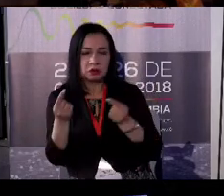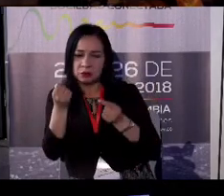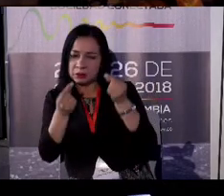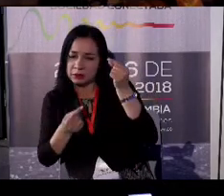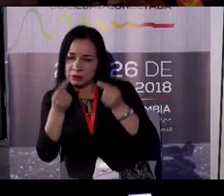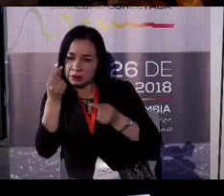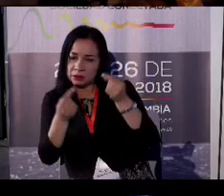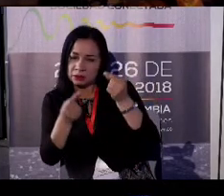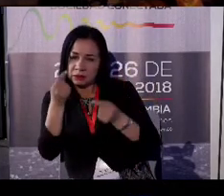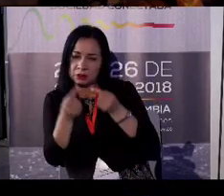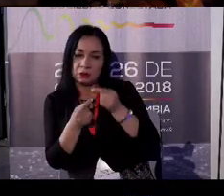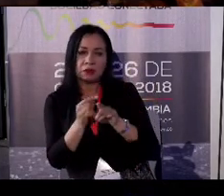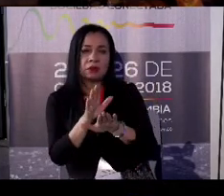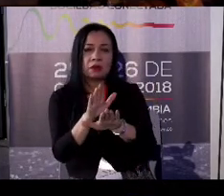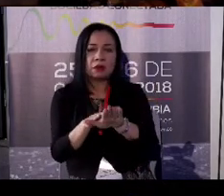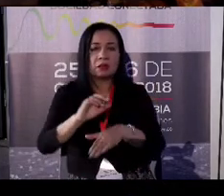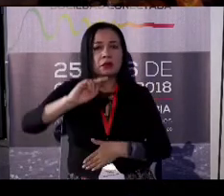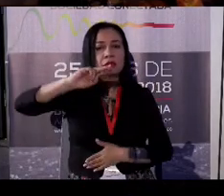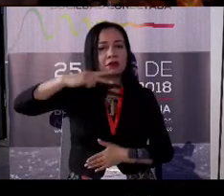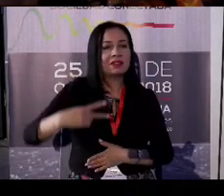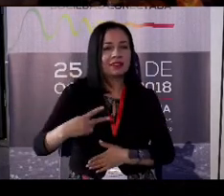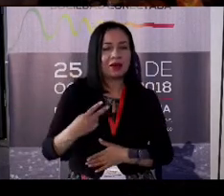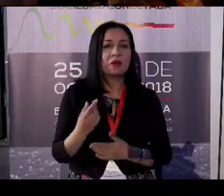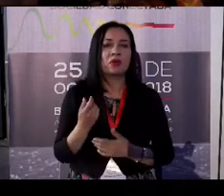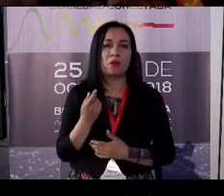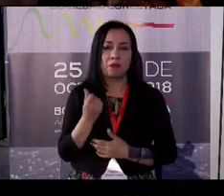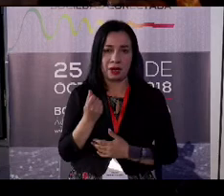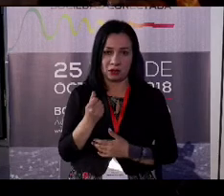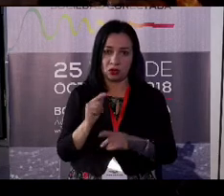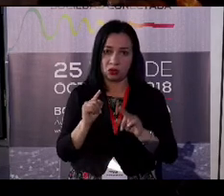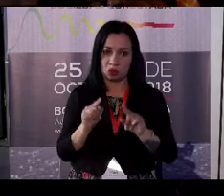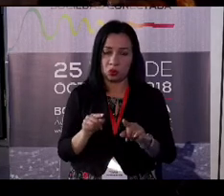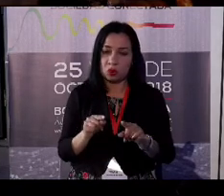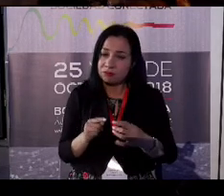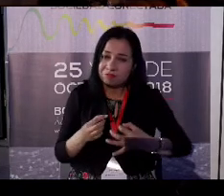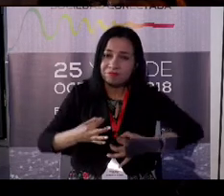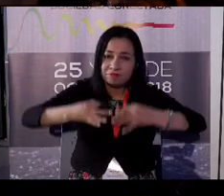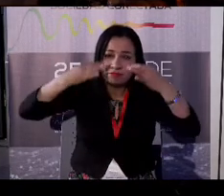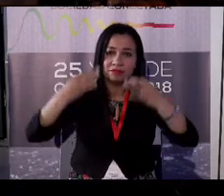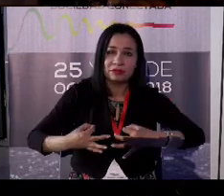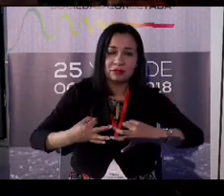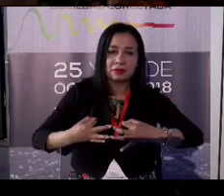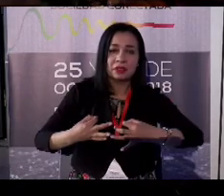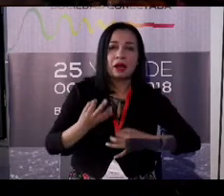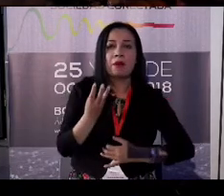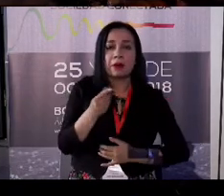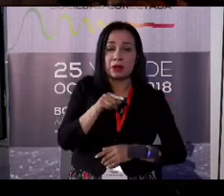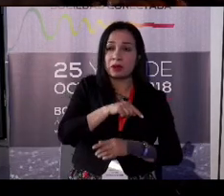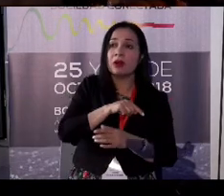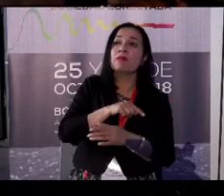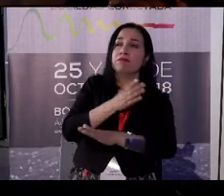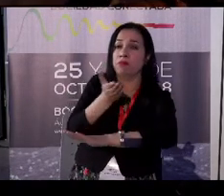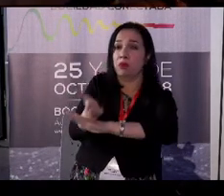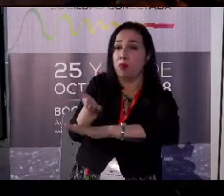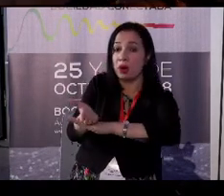estoy hablando un poquito de caja negra, pero no es exactamente el precio que está ofreciendo cada